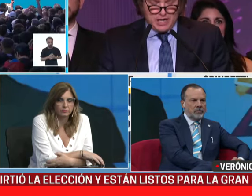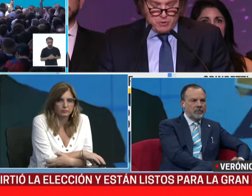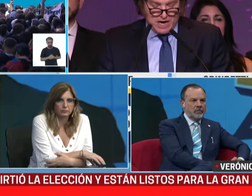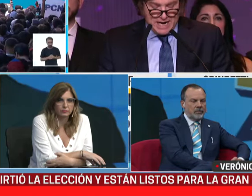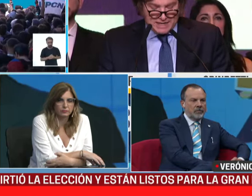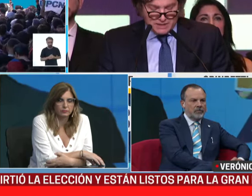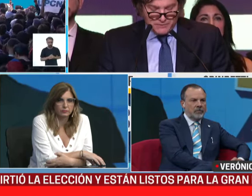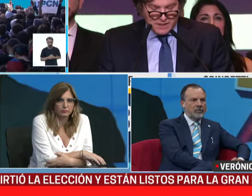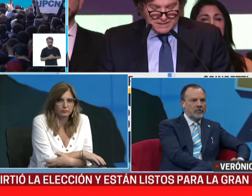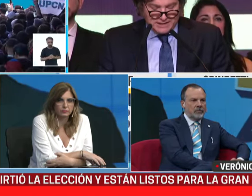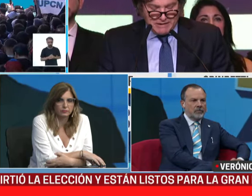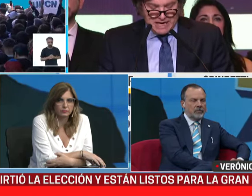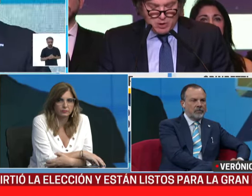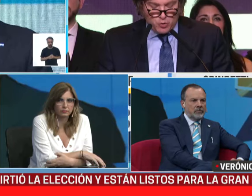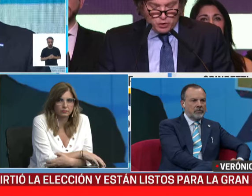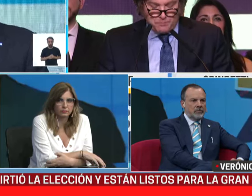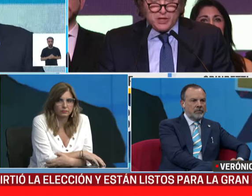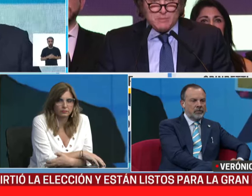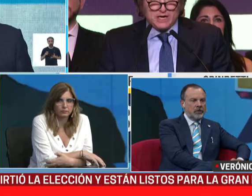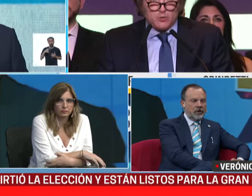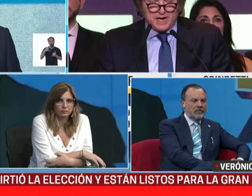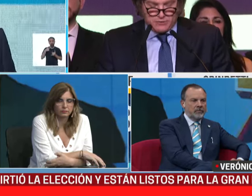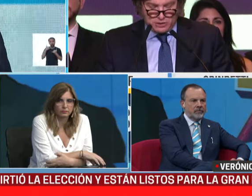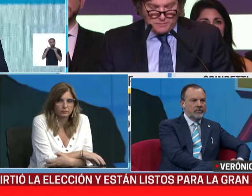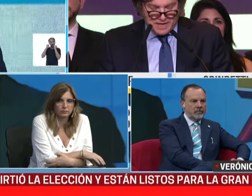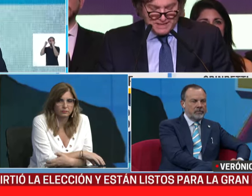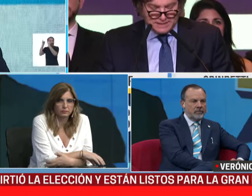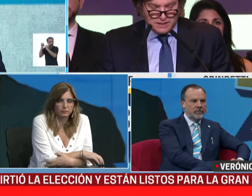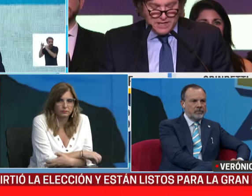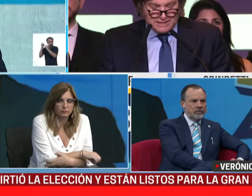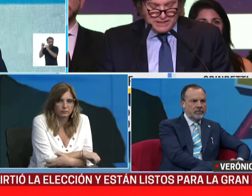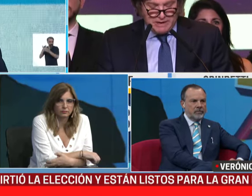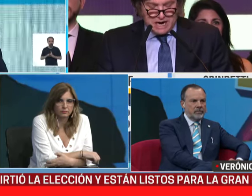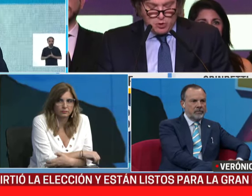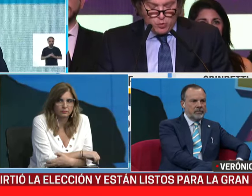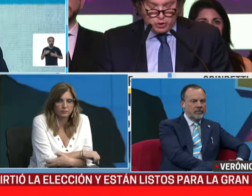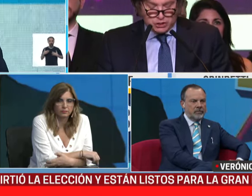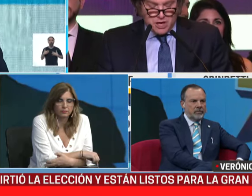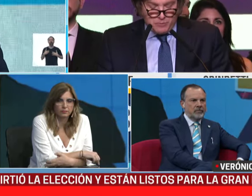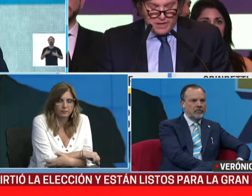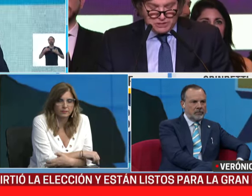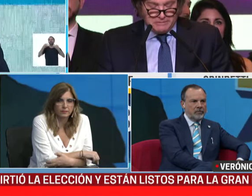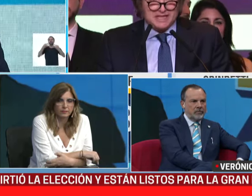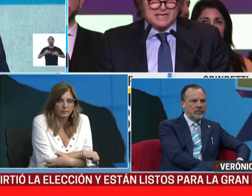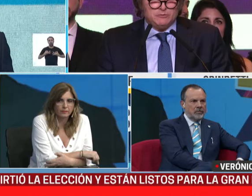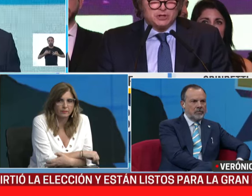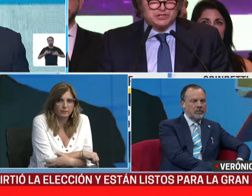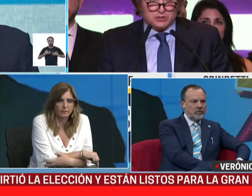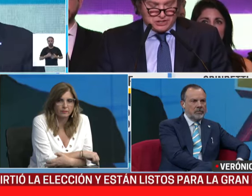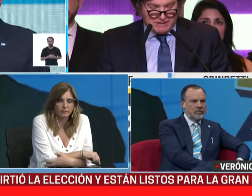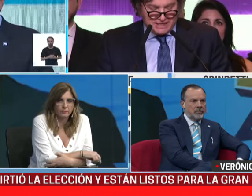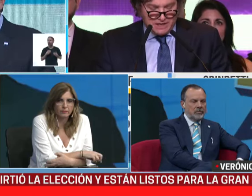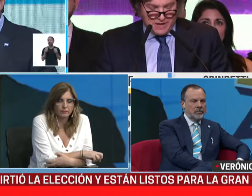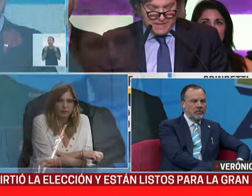chicos porque el voucher sigue siendo una falacia Y una gran mentira fueron demasiadas mentiras que generaron demasiado